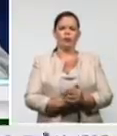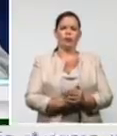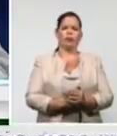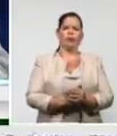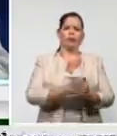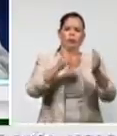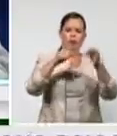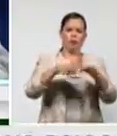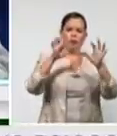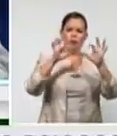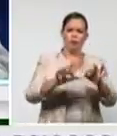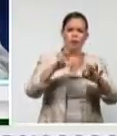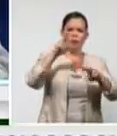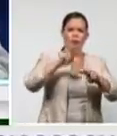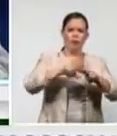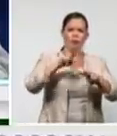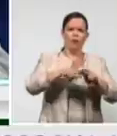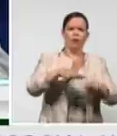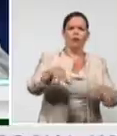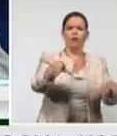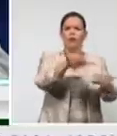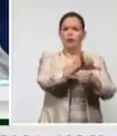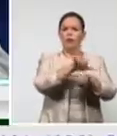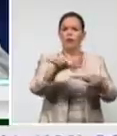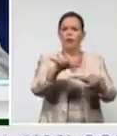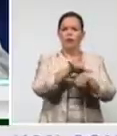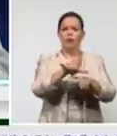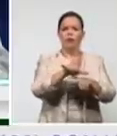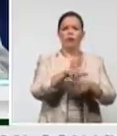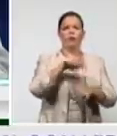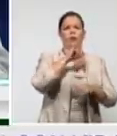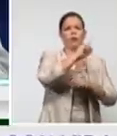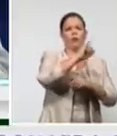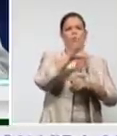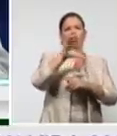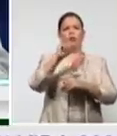656, en el Centro Provincial de Santiago de Cuba